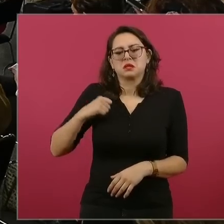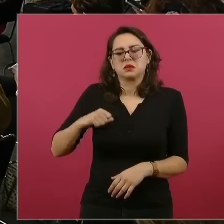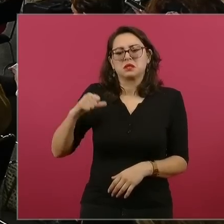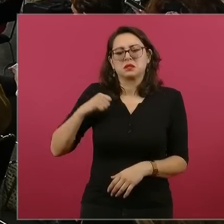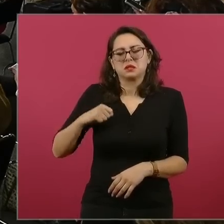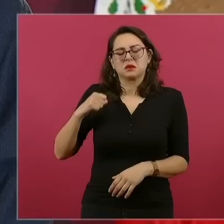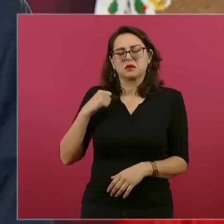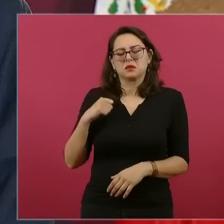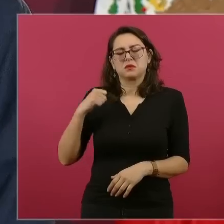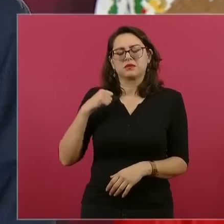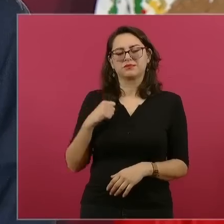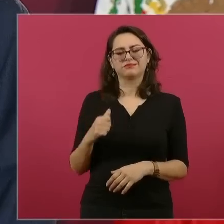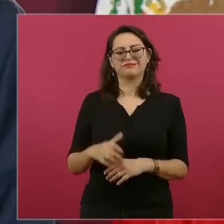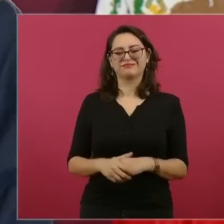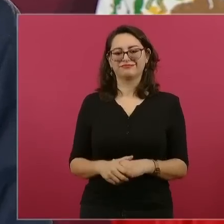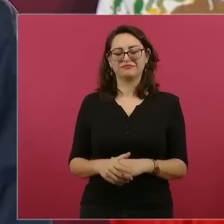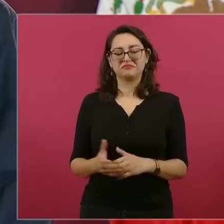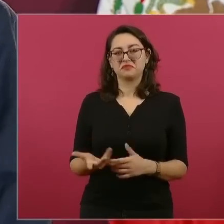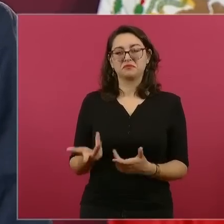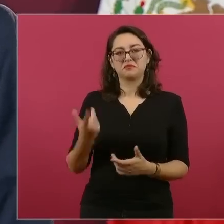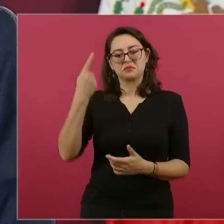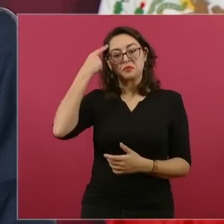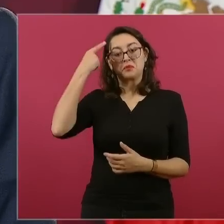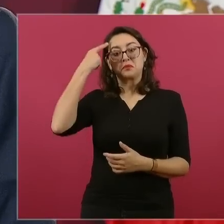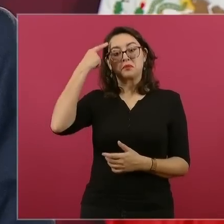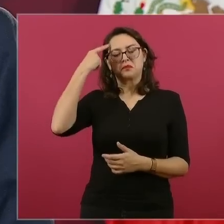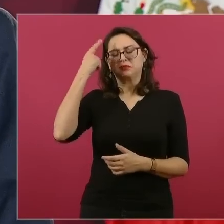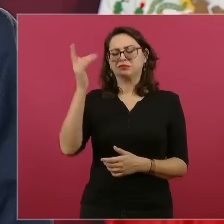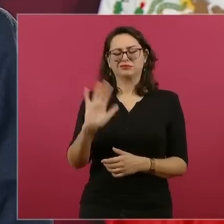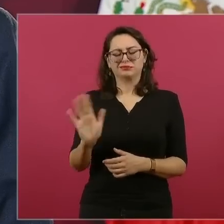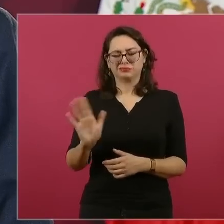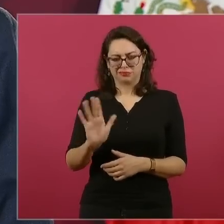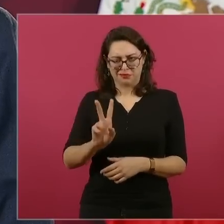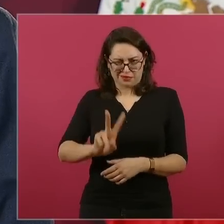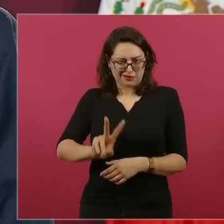pero como México no hay dos,